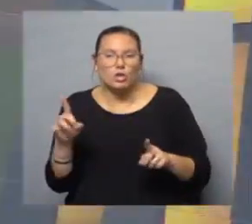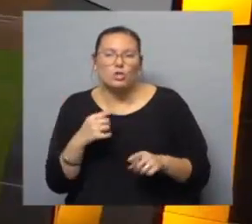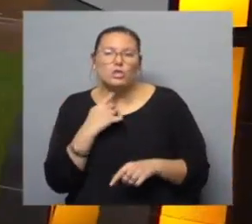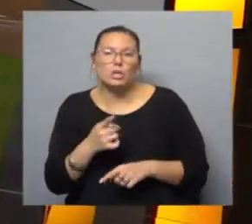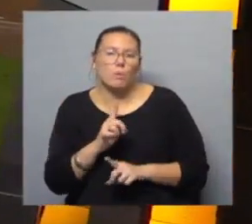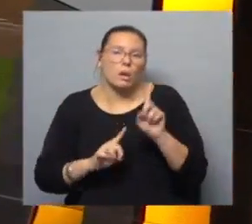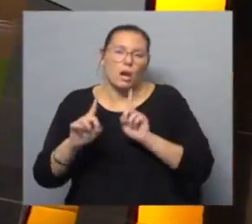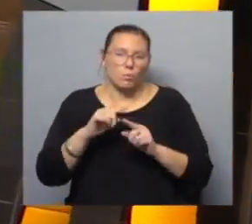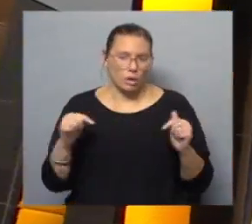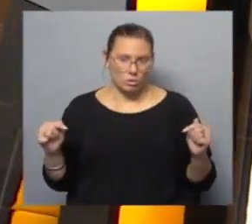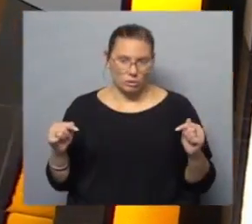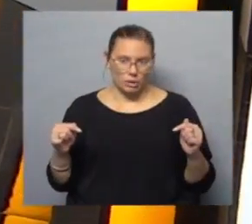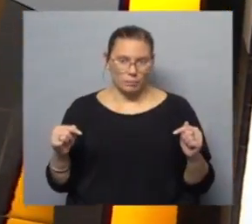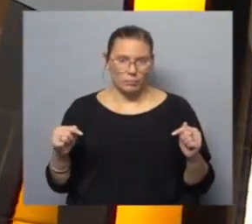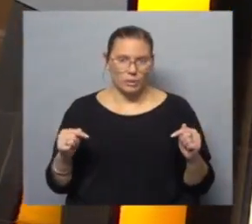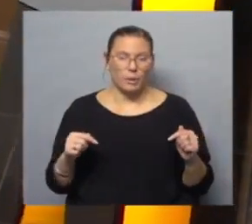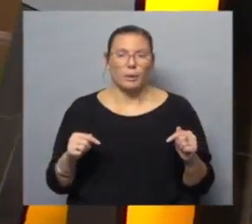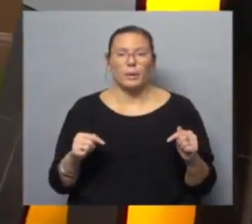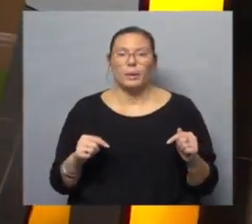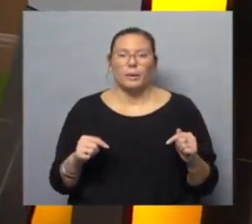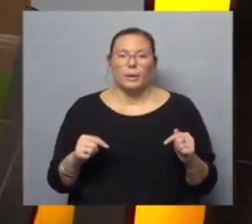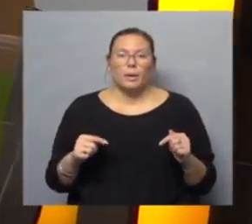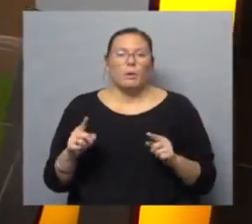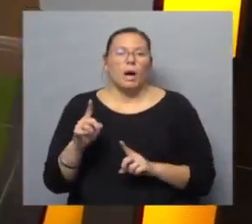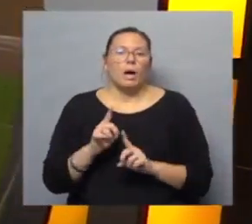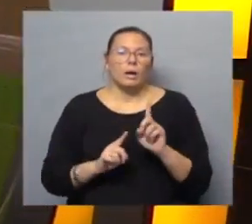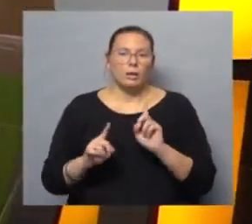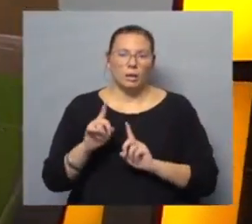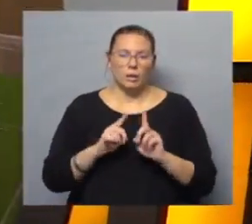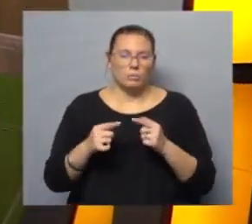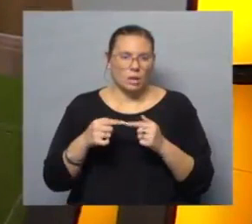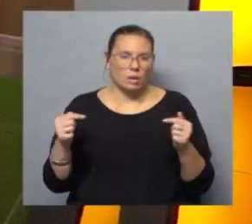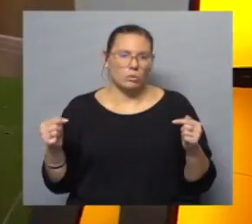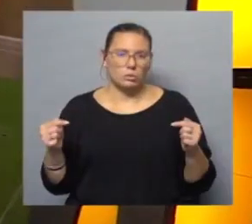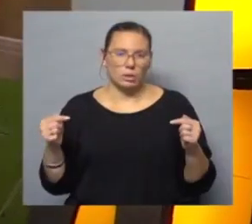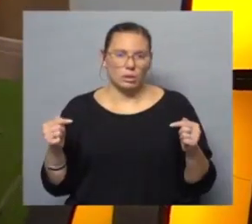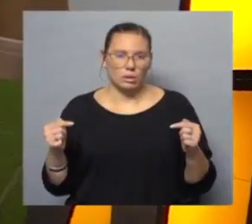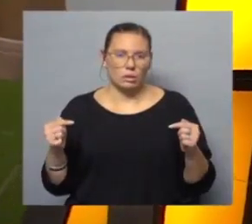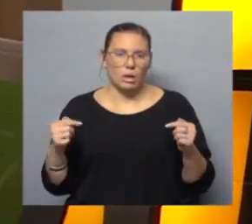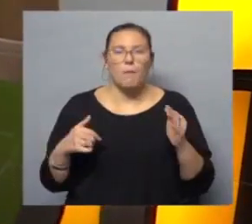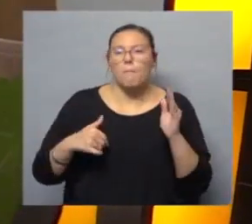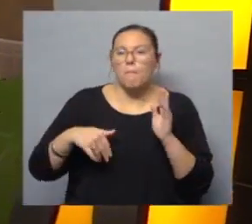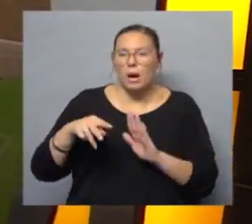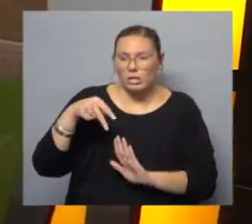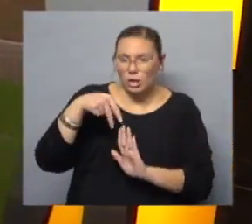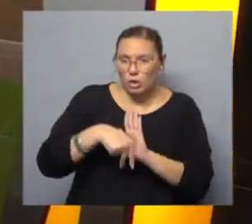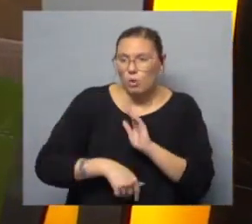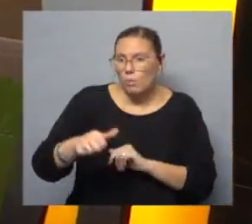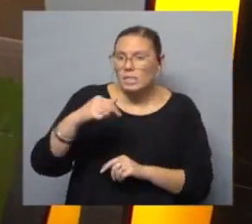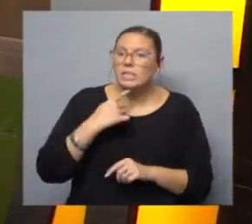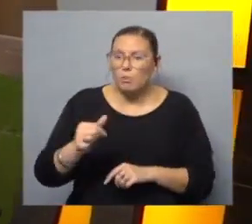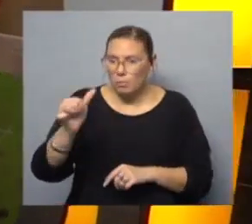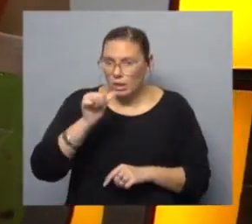determinados usos, ya sea por algún tipo de elemento que supera las normas de potabilidad, o porque es